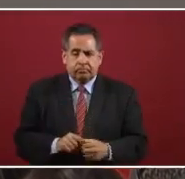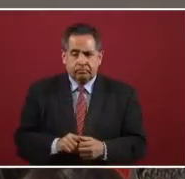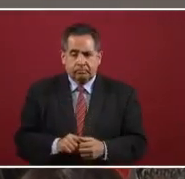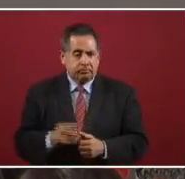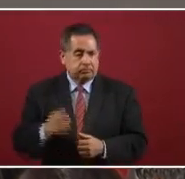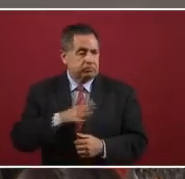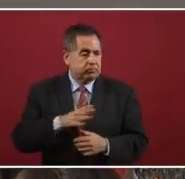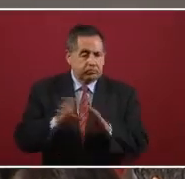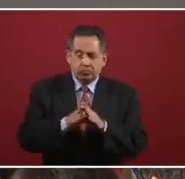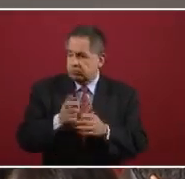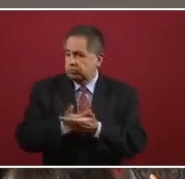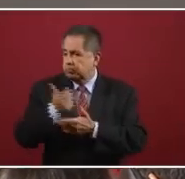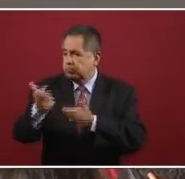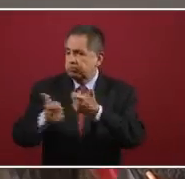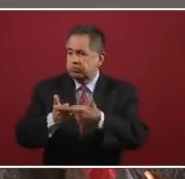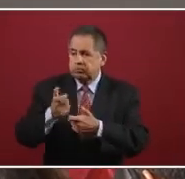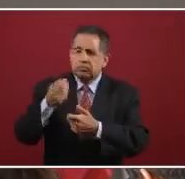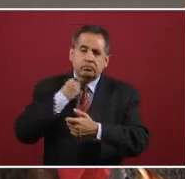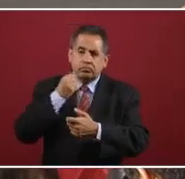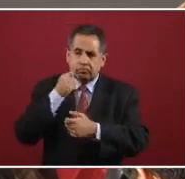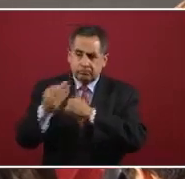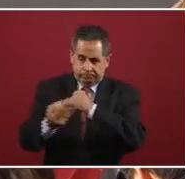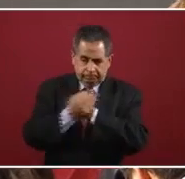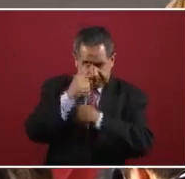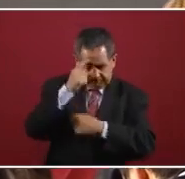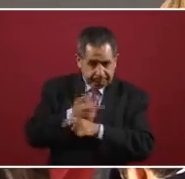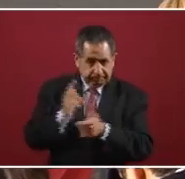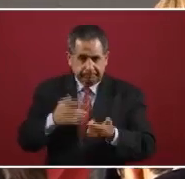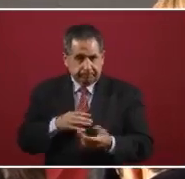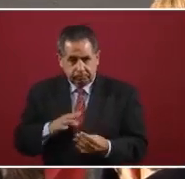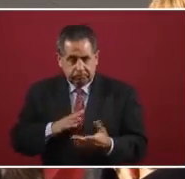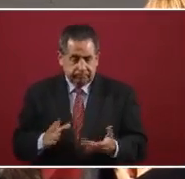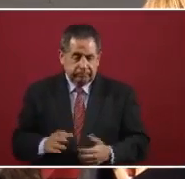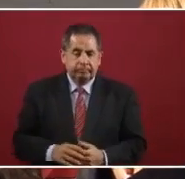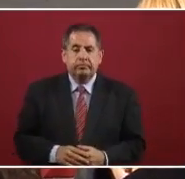porque no tiene con qué comprar su inocencia,